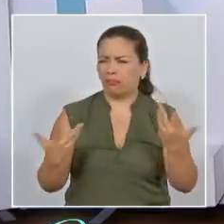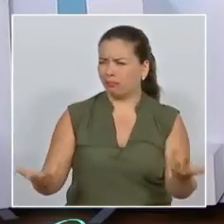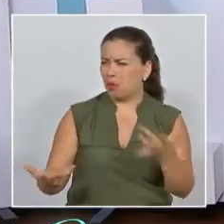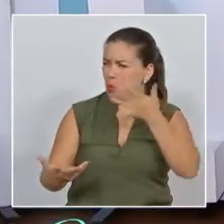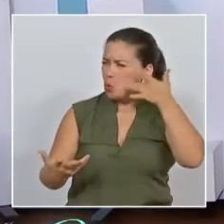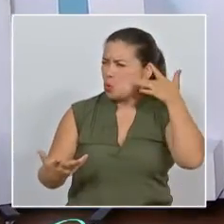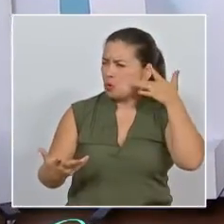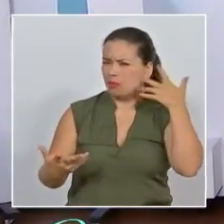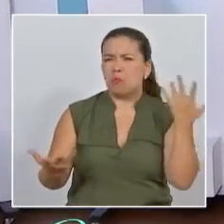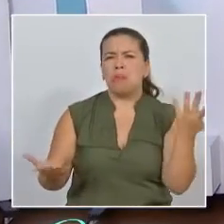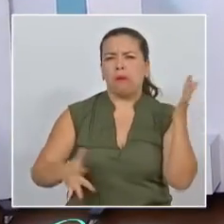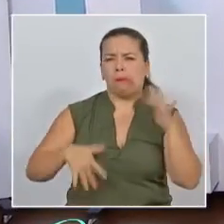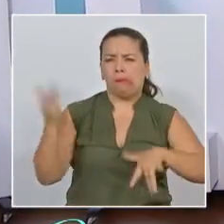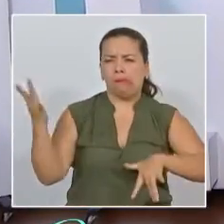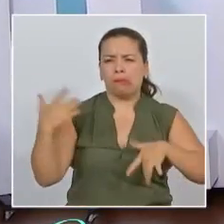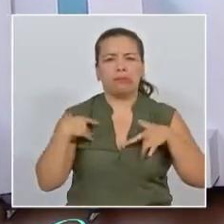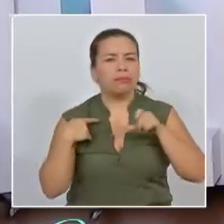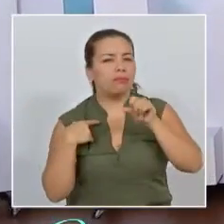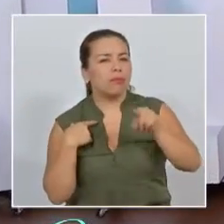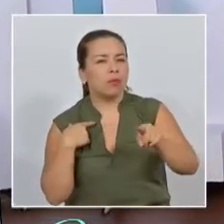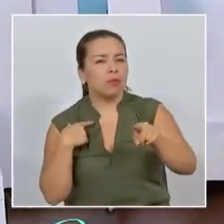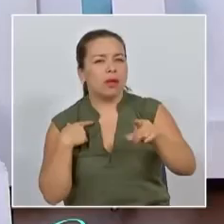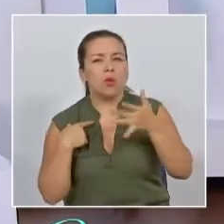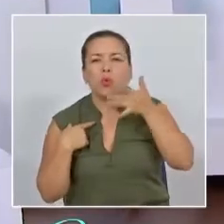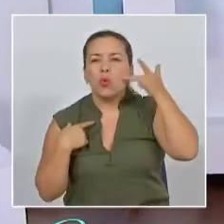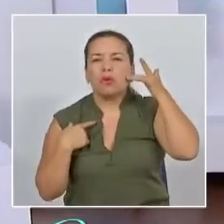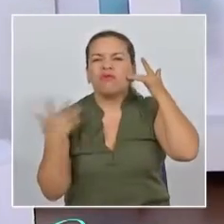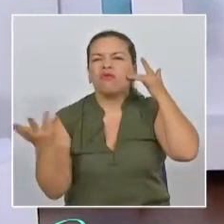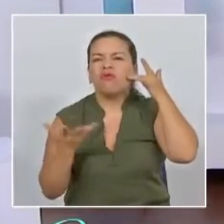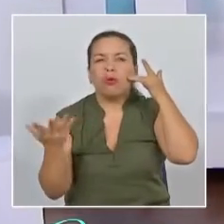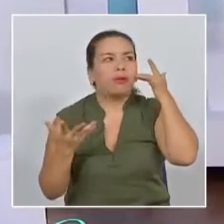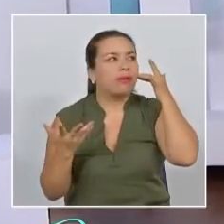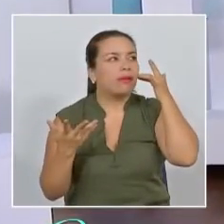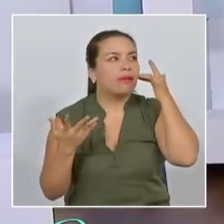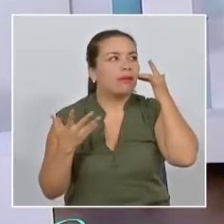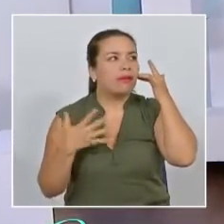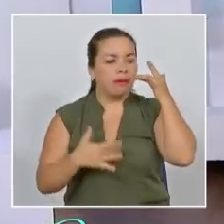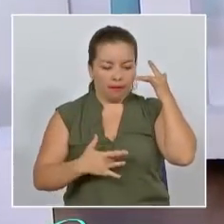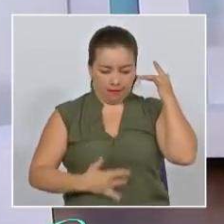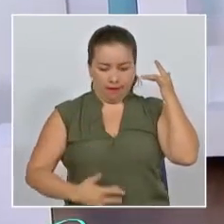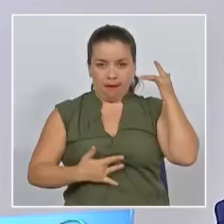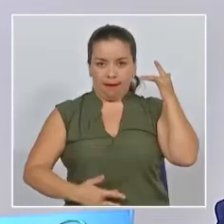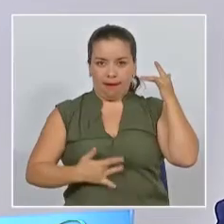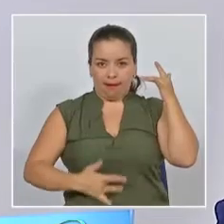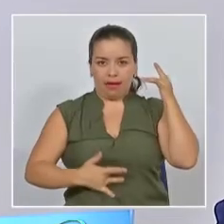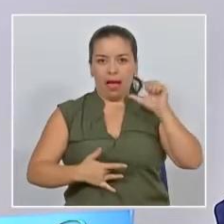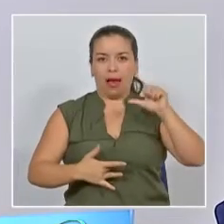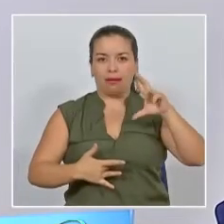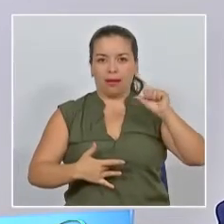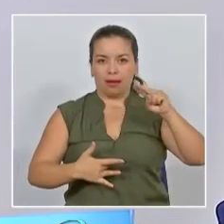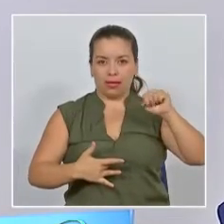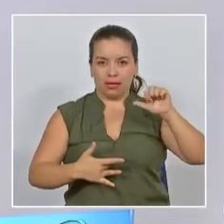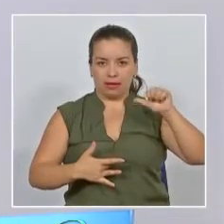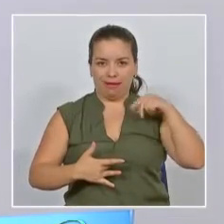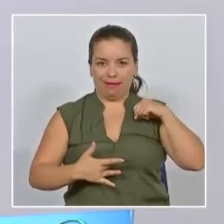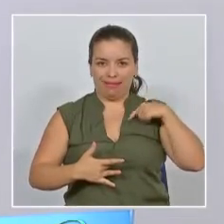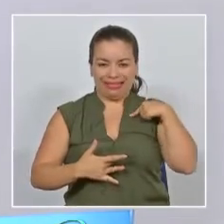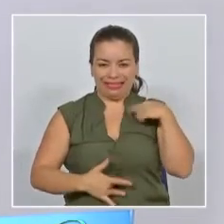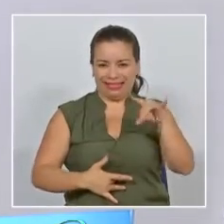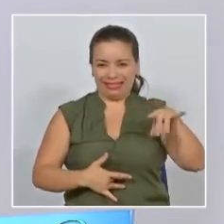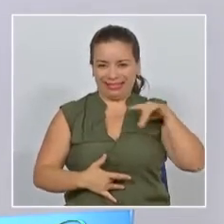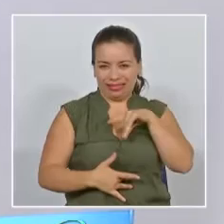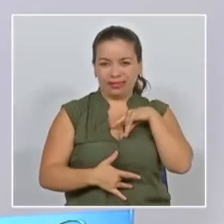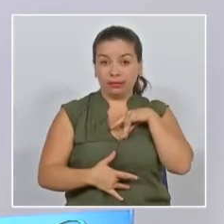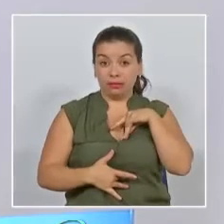ácido. Y la pregunta es, ¿y dónde es ácido? Acá. Acá es alcalina. Por eso existen y